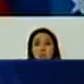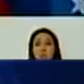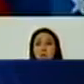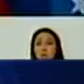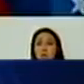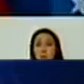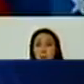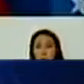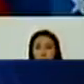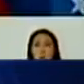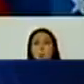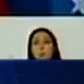de cocaína con un peso de